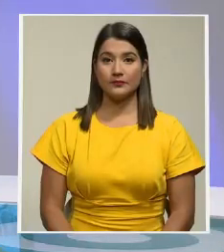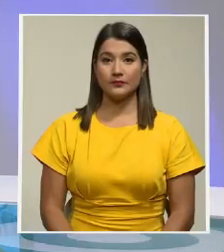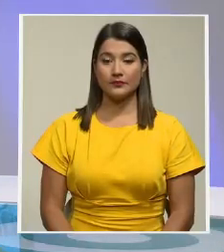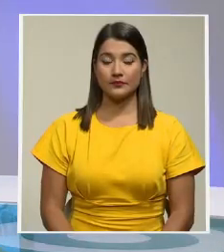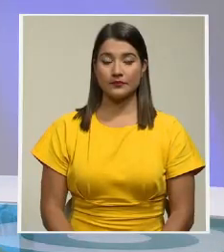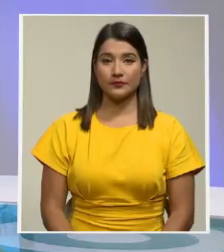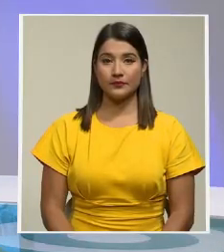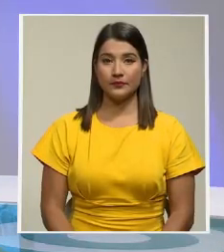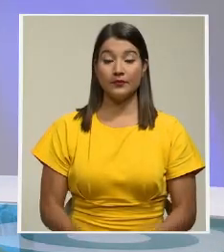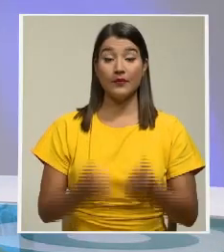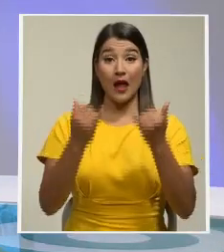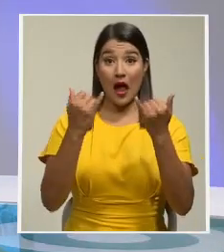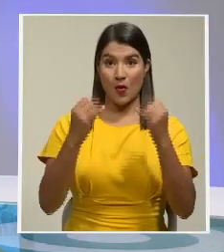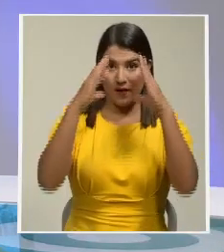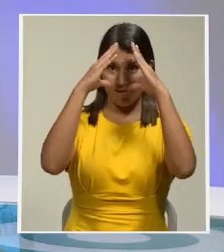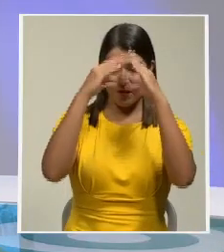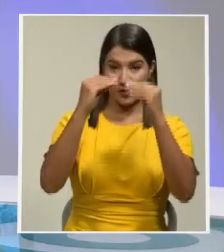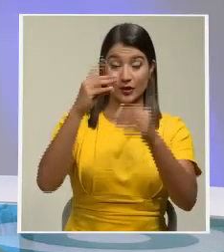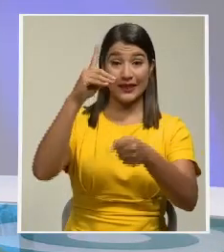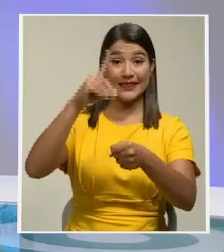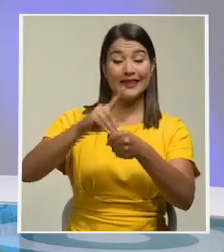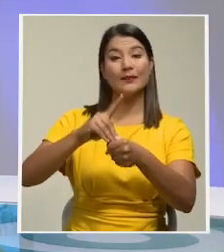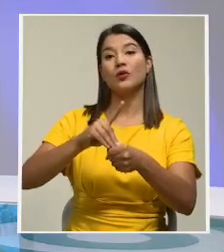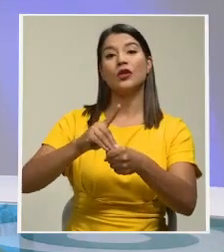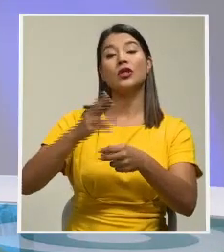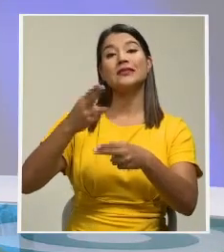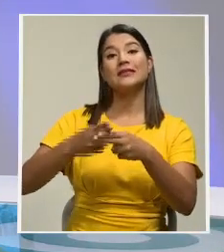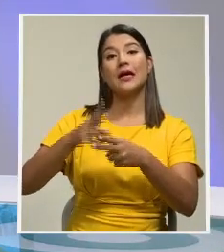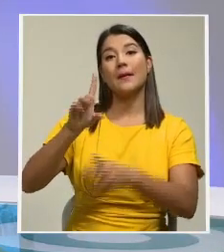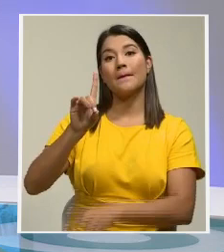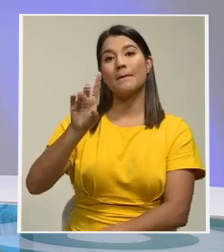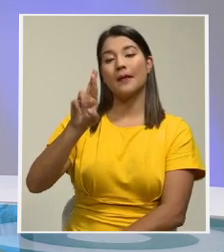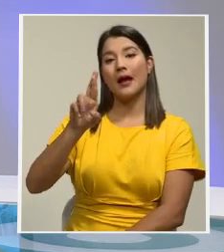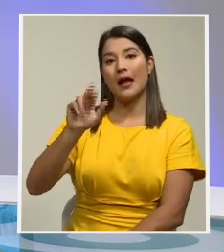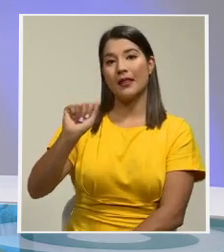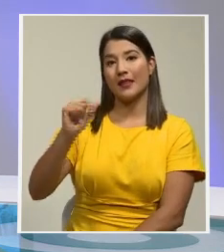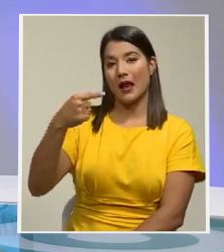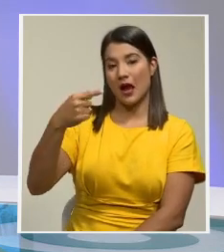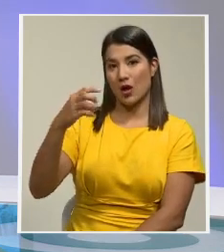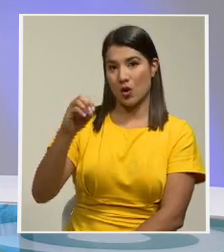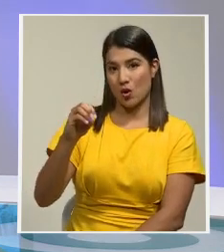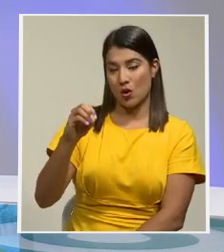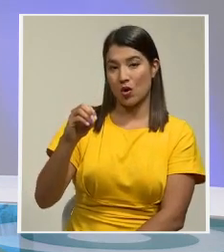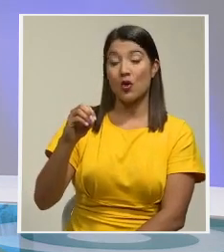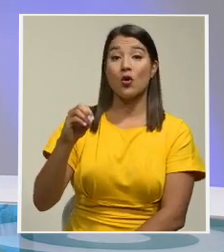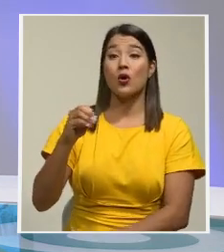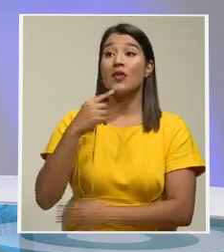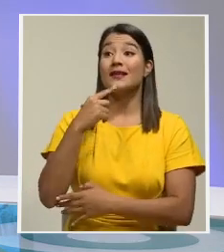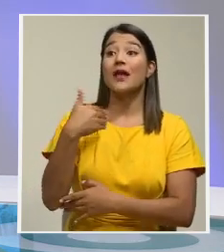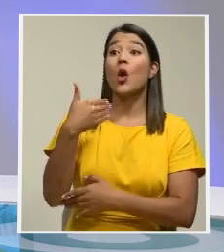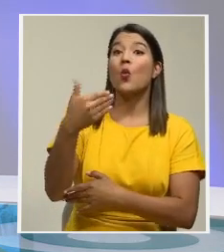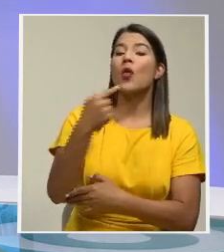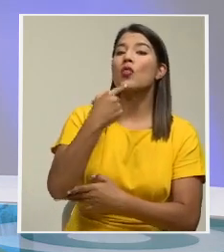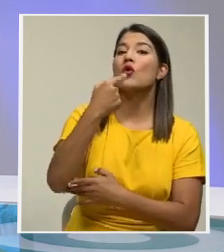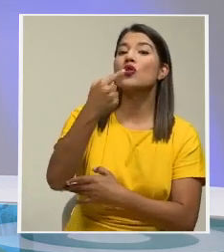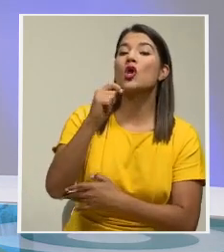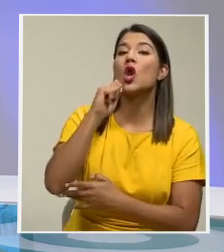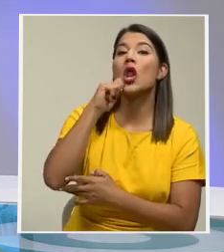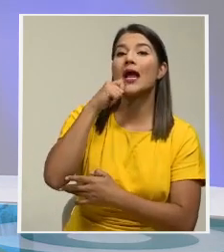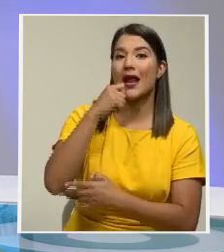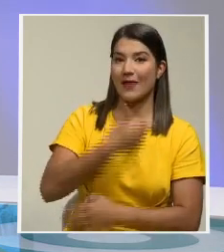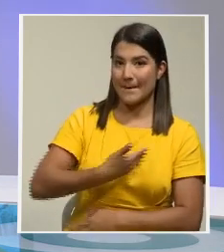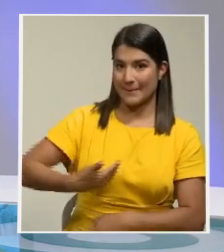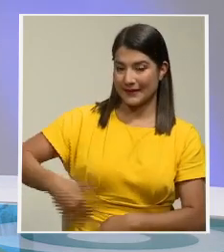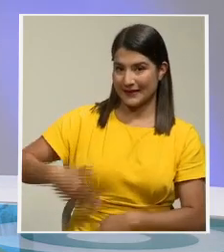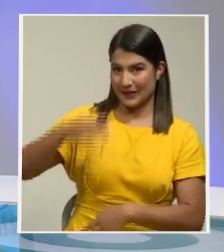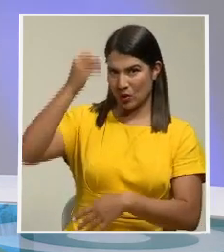A las informaciones, el diputado Dragos Dolanescu aseguró que cuando mencionó la clave del celular del presidente Carlos